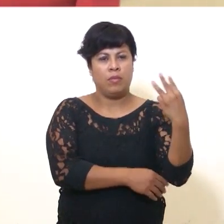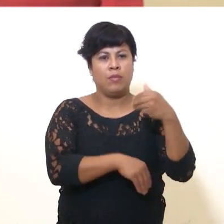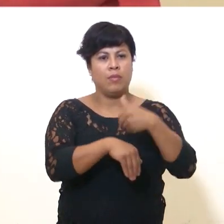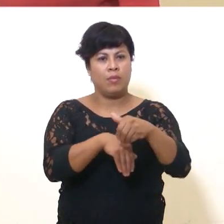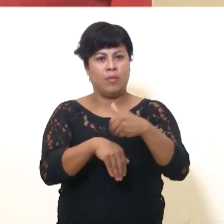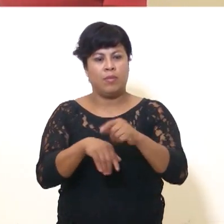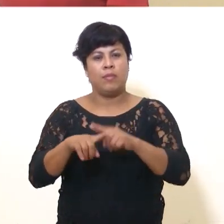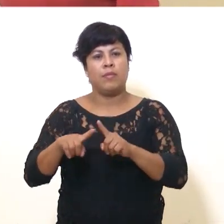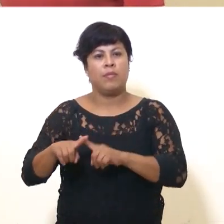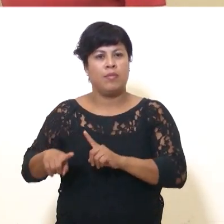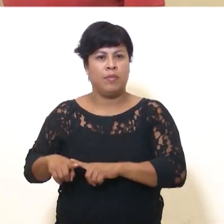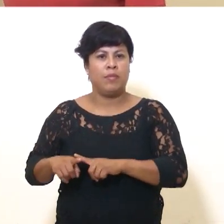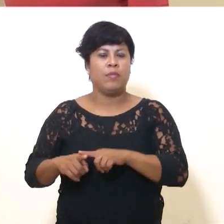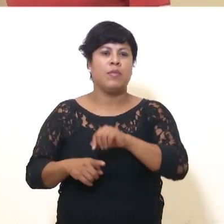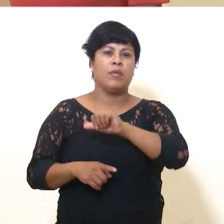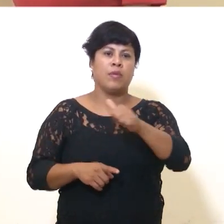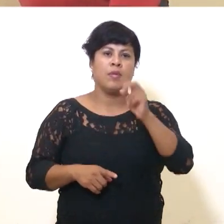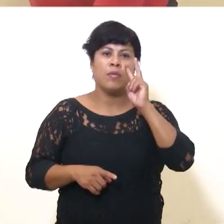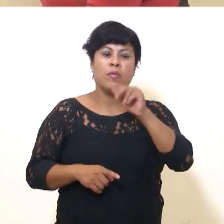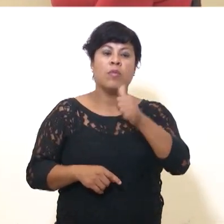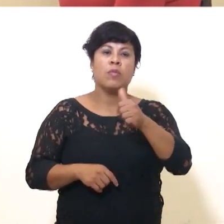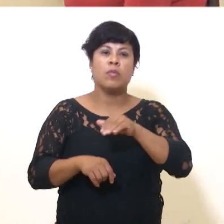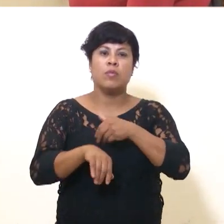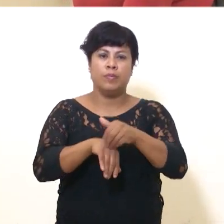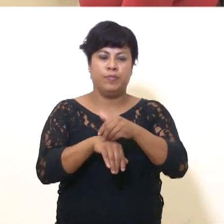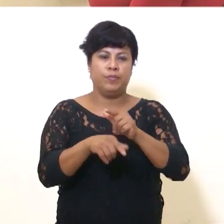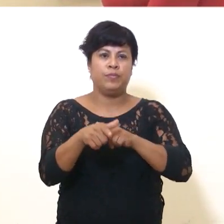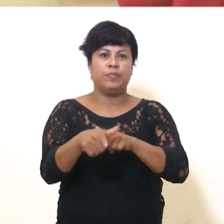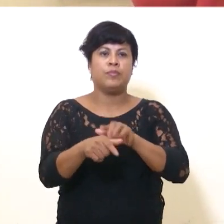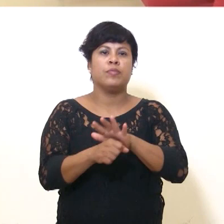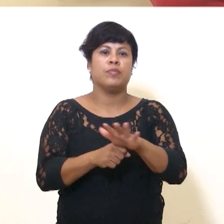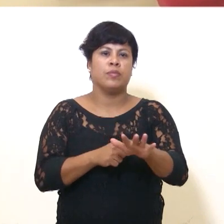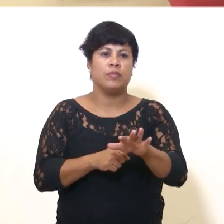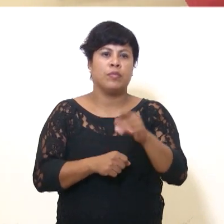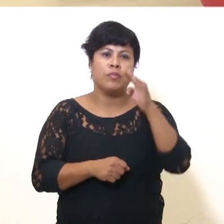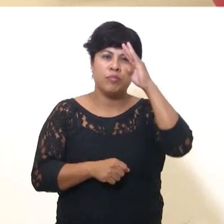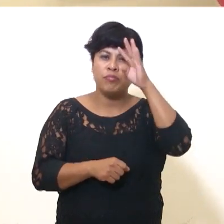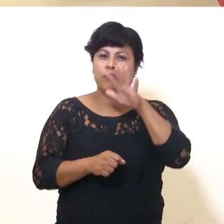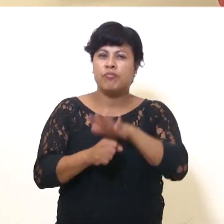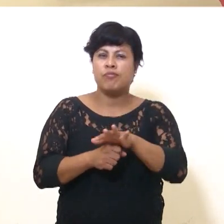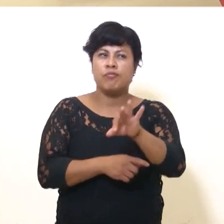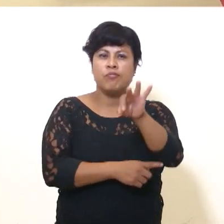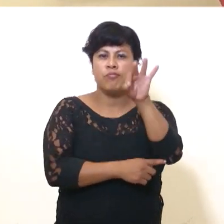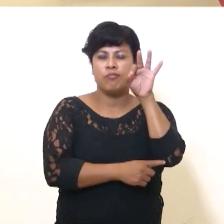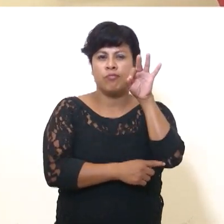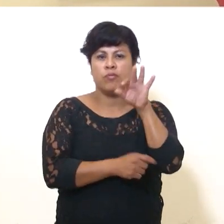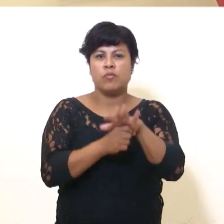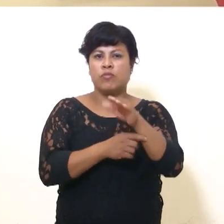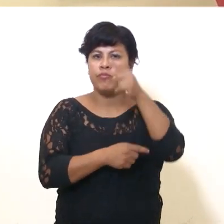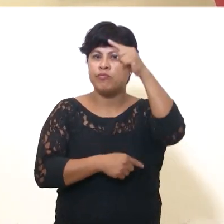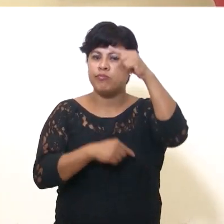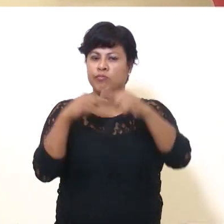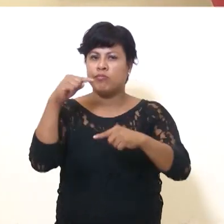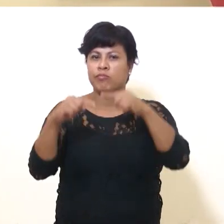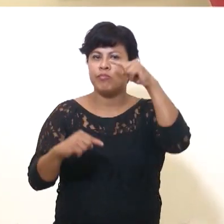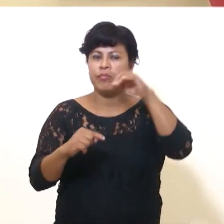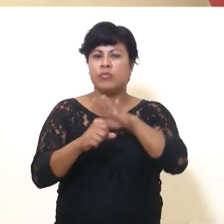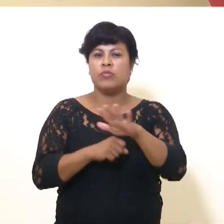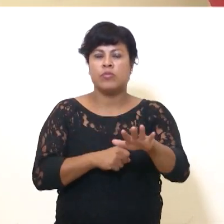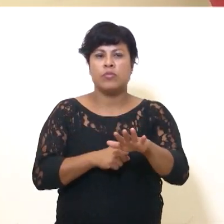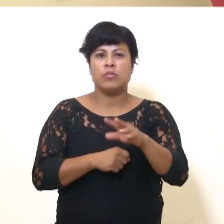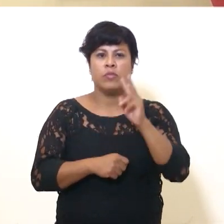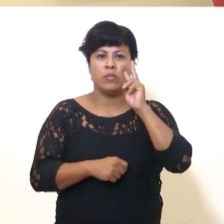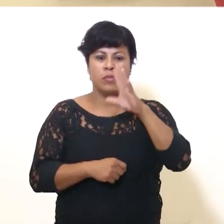2, 3. Vamos a ver qué número sigue. ¿Cuál crees que siga? ¿Este o